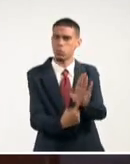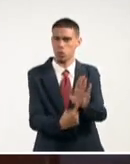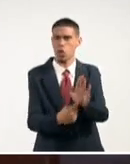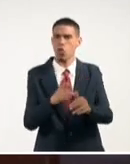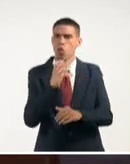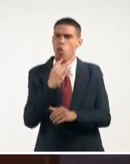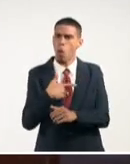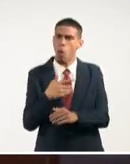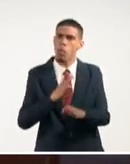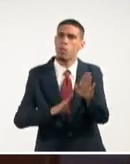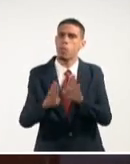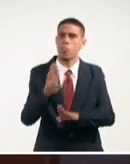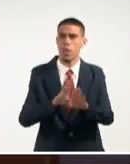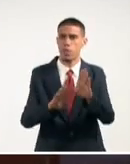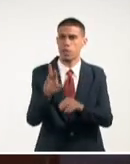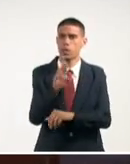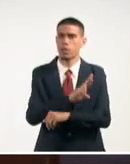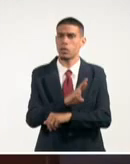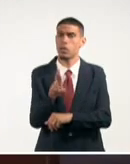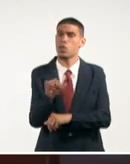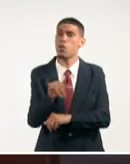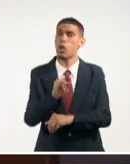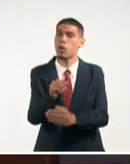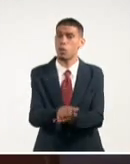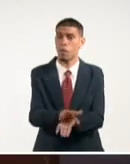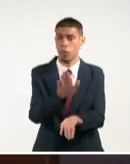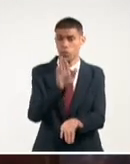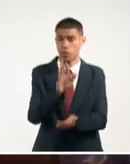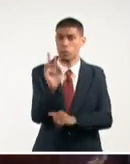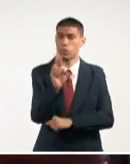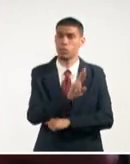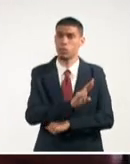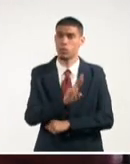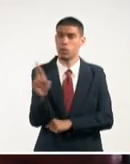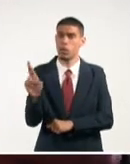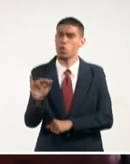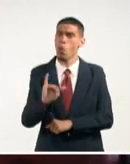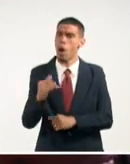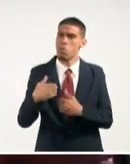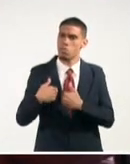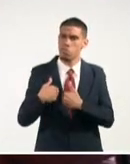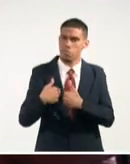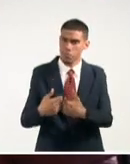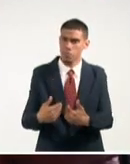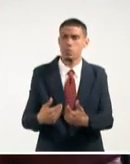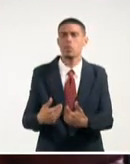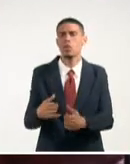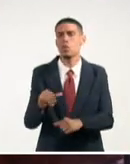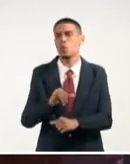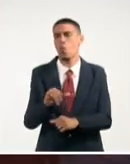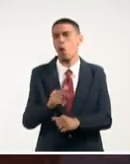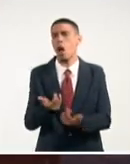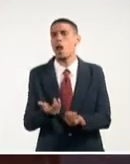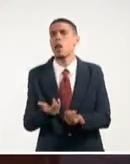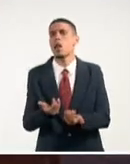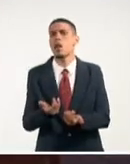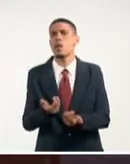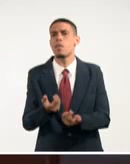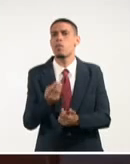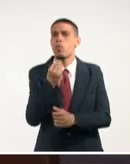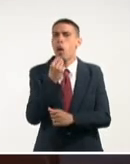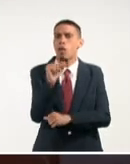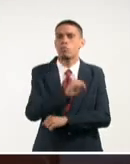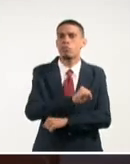la necesaria firmeza revolucionaria y voluntad para sortear las dificultades